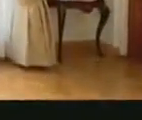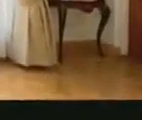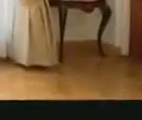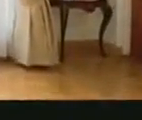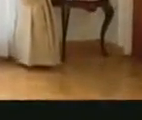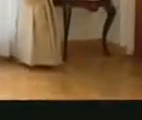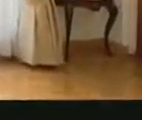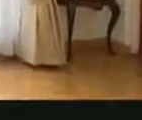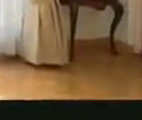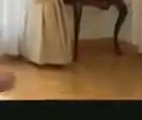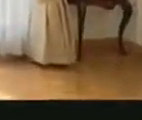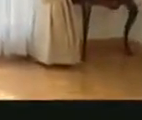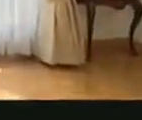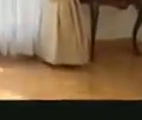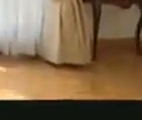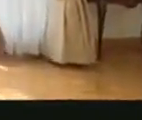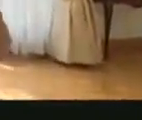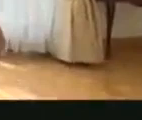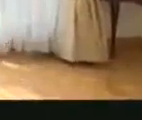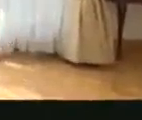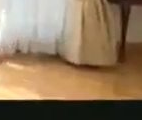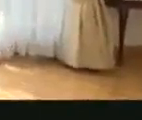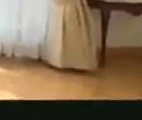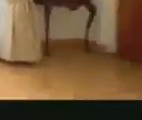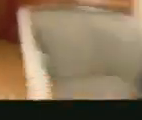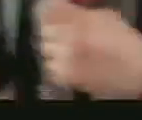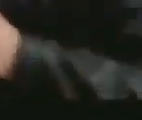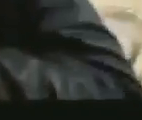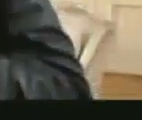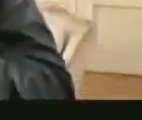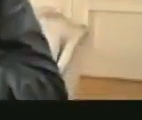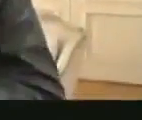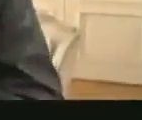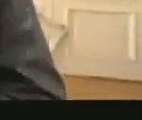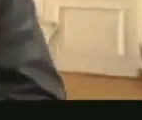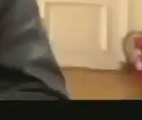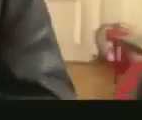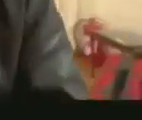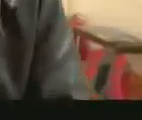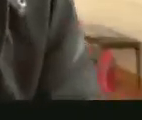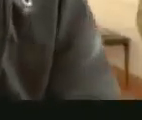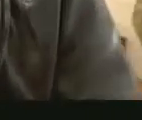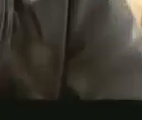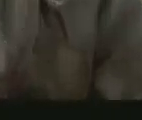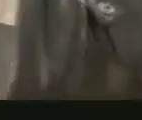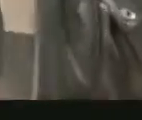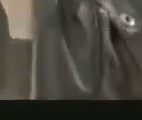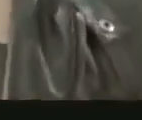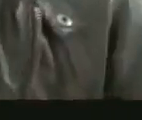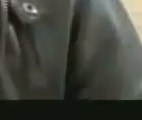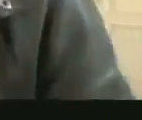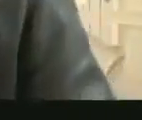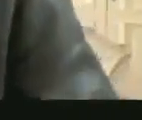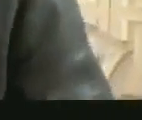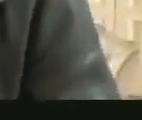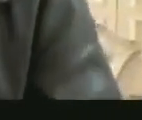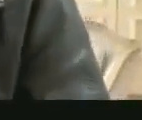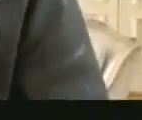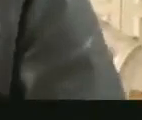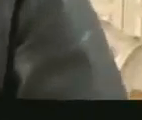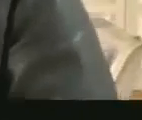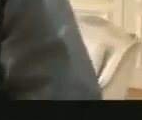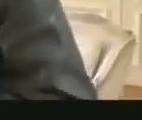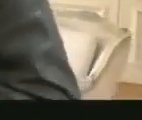venezolano y a Nicolás Maduro? Porque estamos en el programa Maduro Más. Sí, bueno, primero al pueblo venezolano, gran pueblo que quiero,